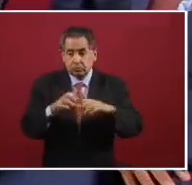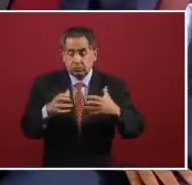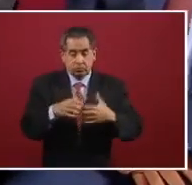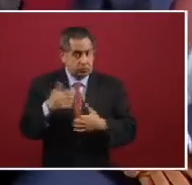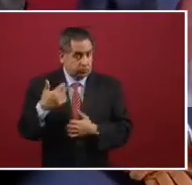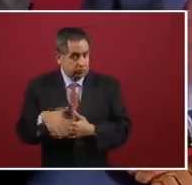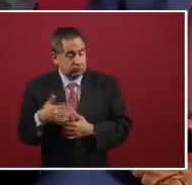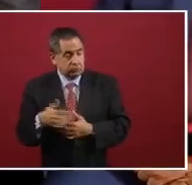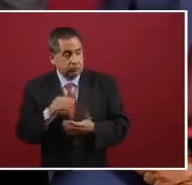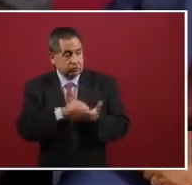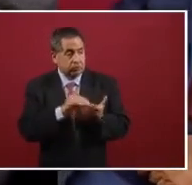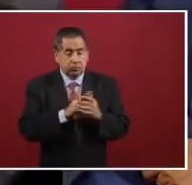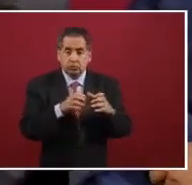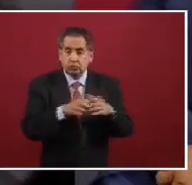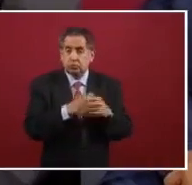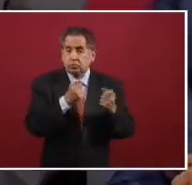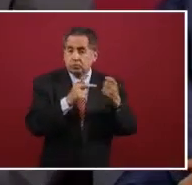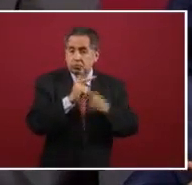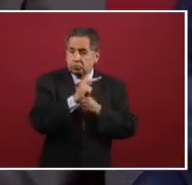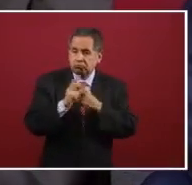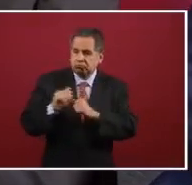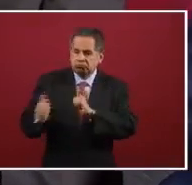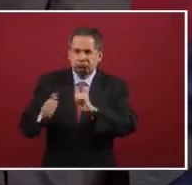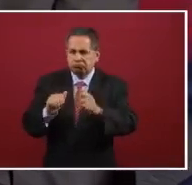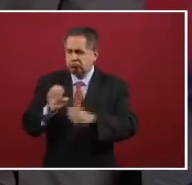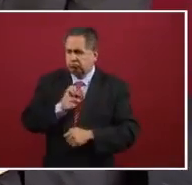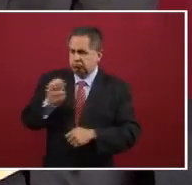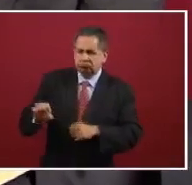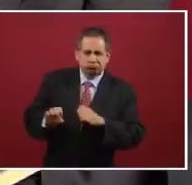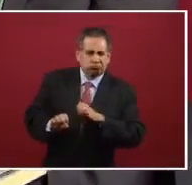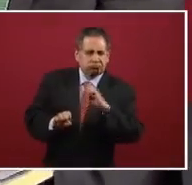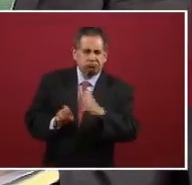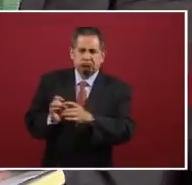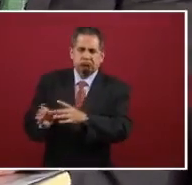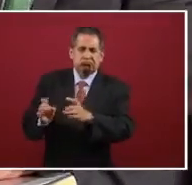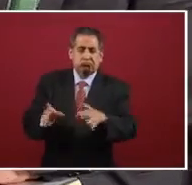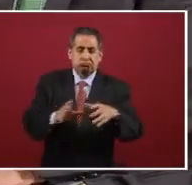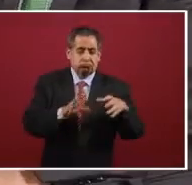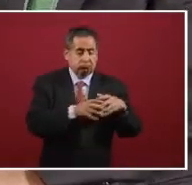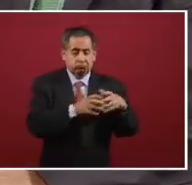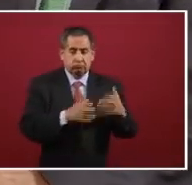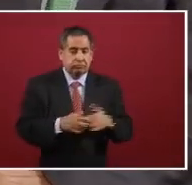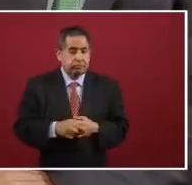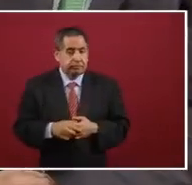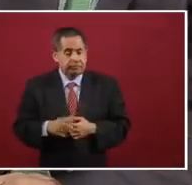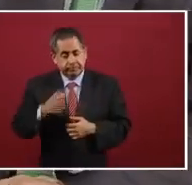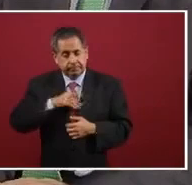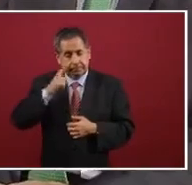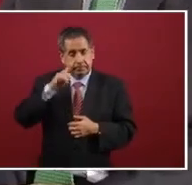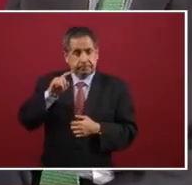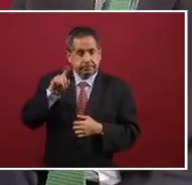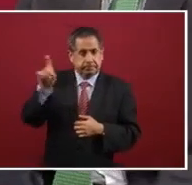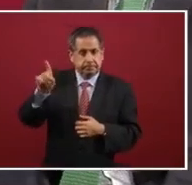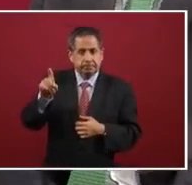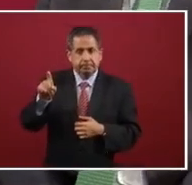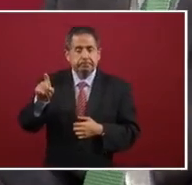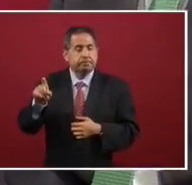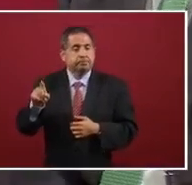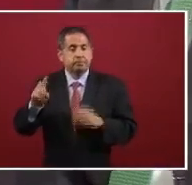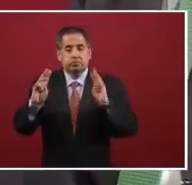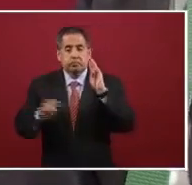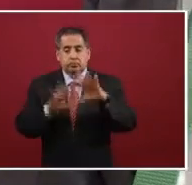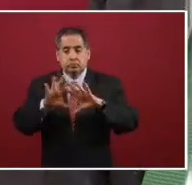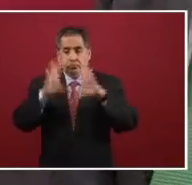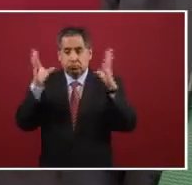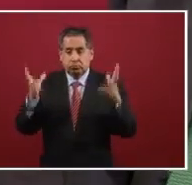banderas, la xenofobia. Hay un continente en donde ha avanzado mucho